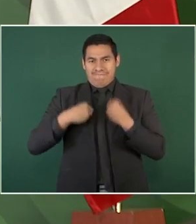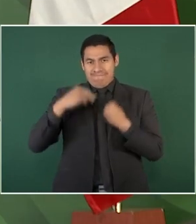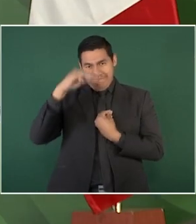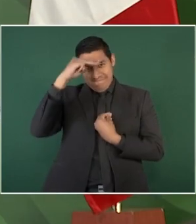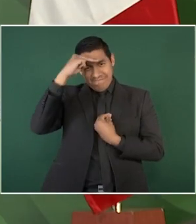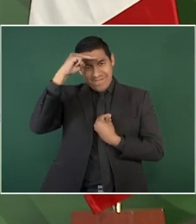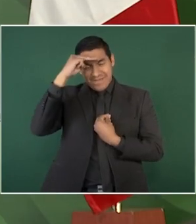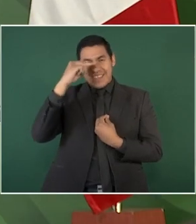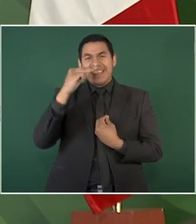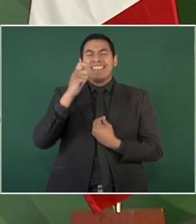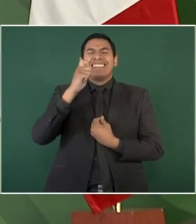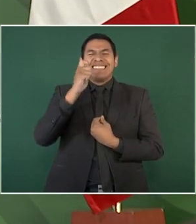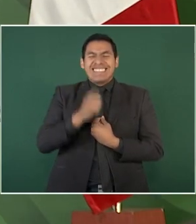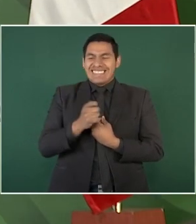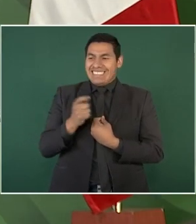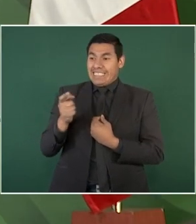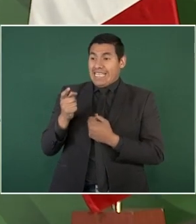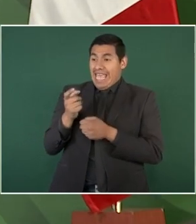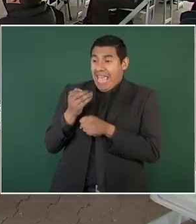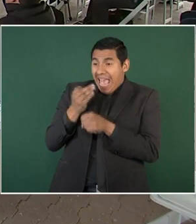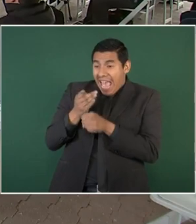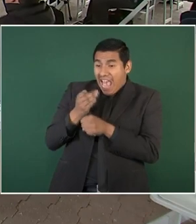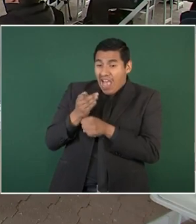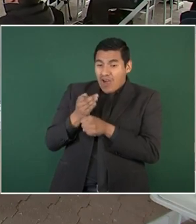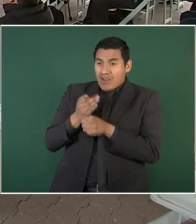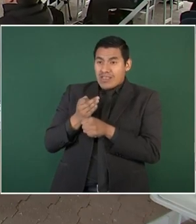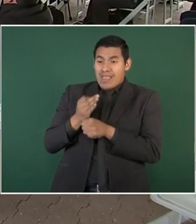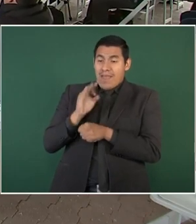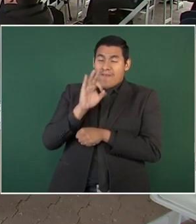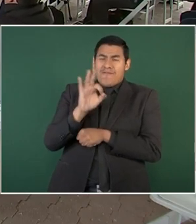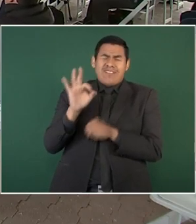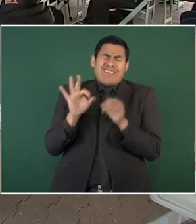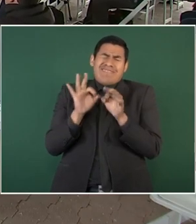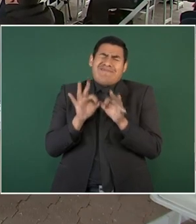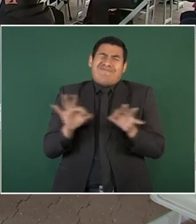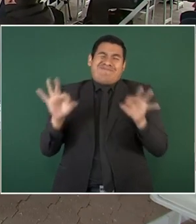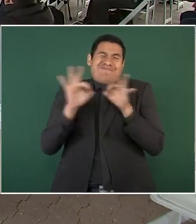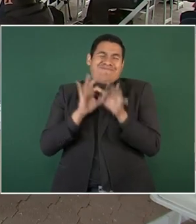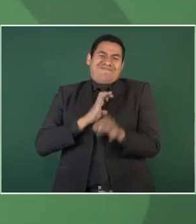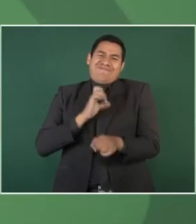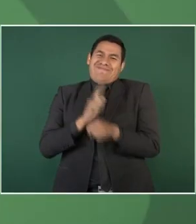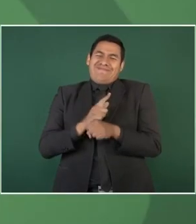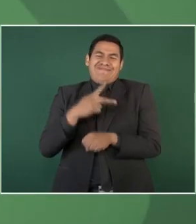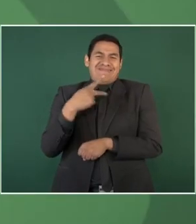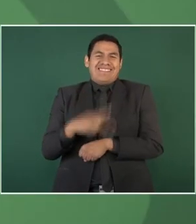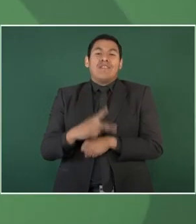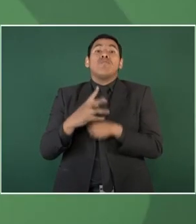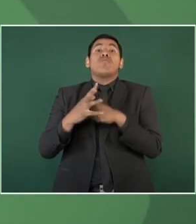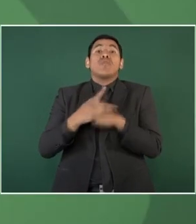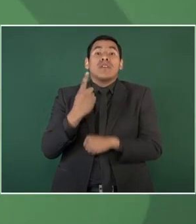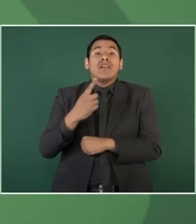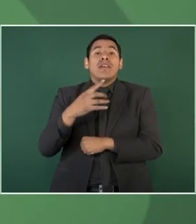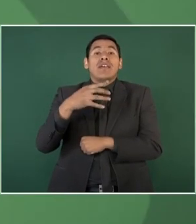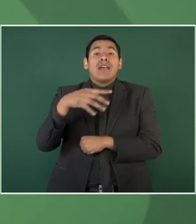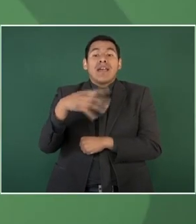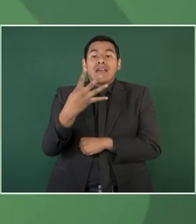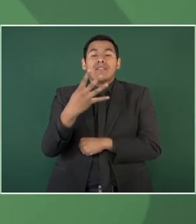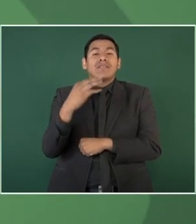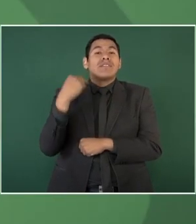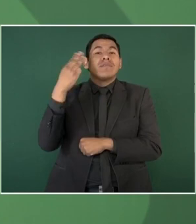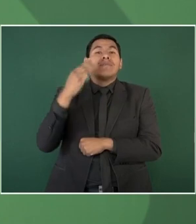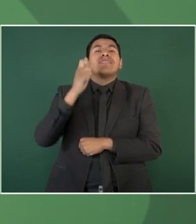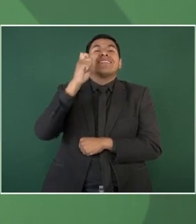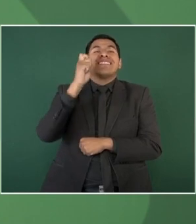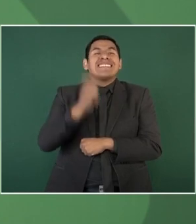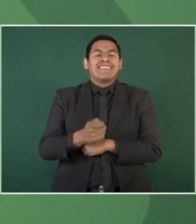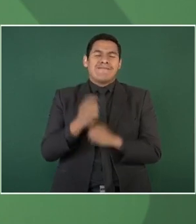muy significativo que nos visite usted en esta fecha tan especial, porque hoy, 14 de marzo, estamos